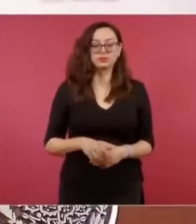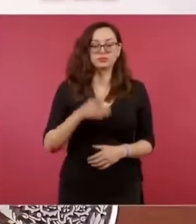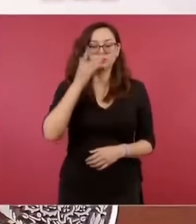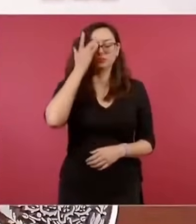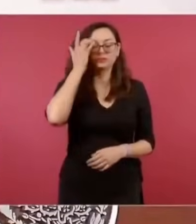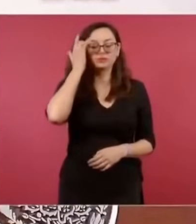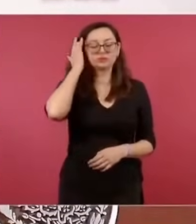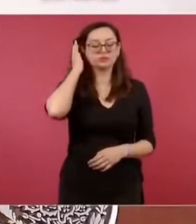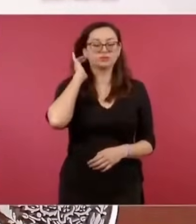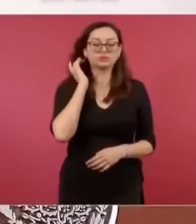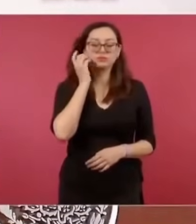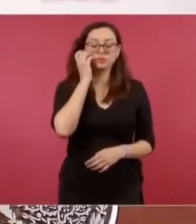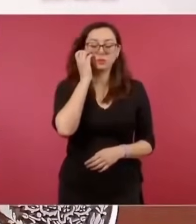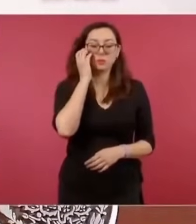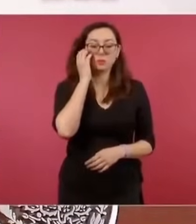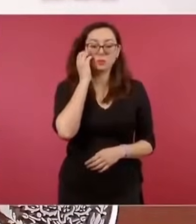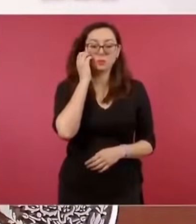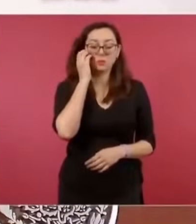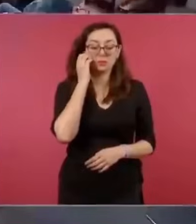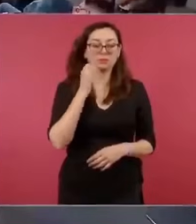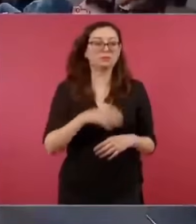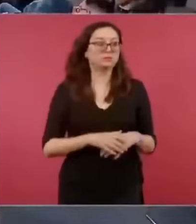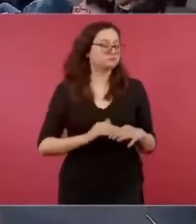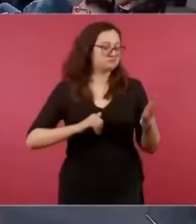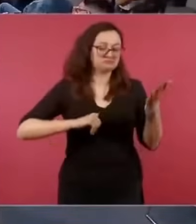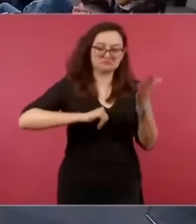Pero luego vuelven los franceses.